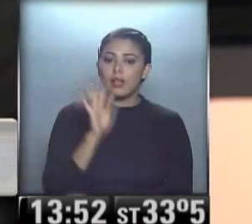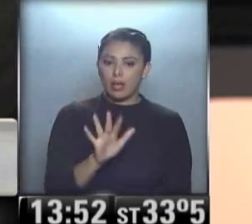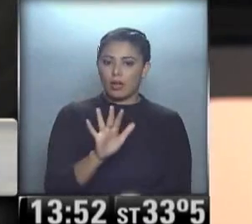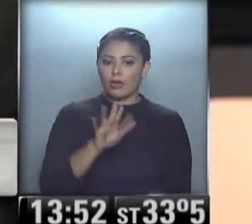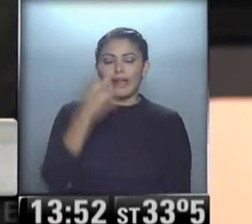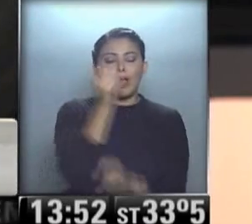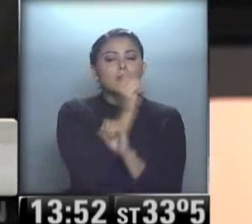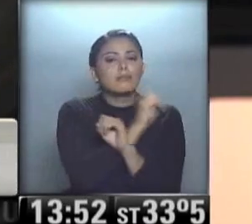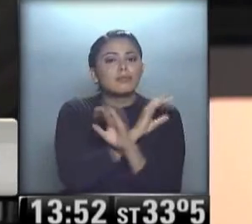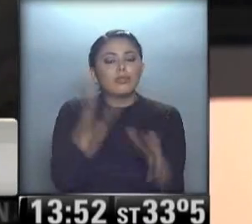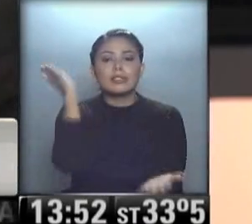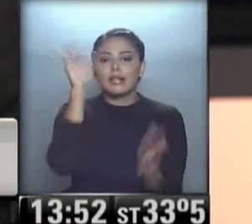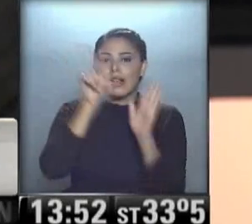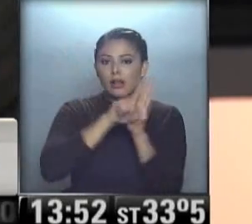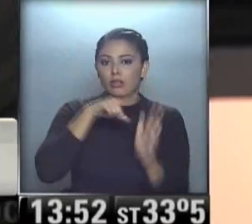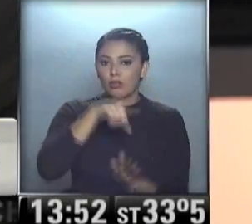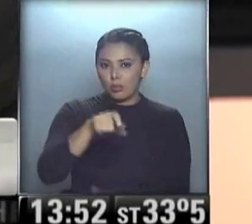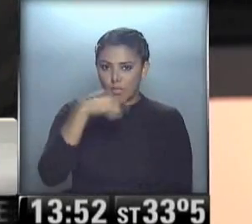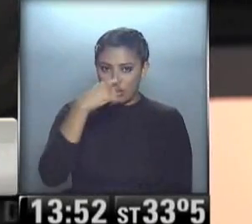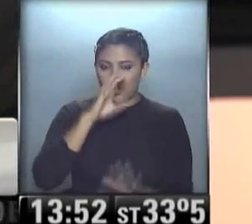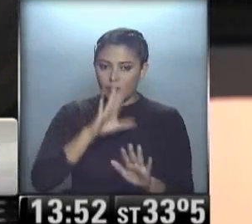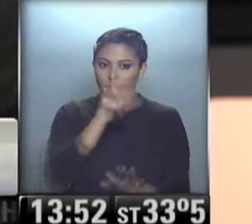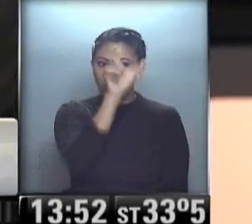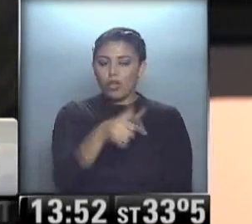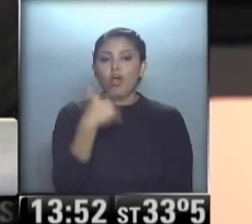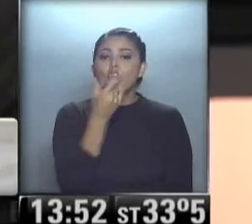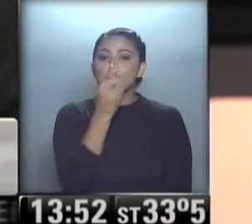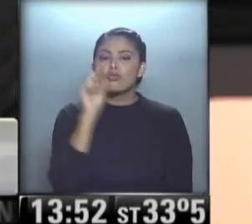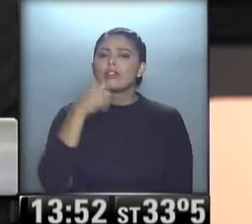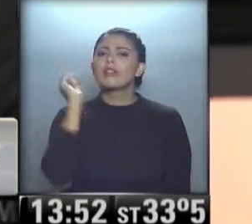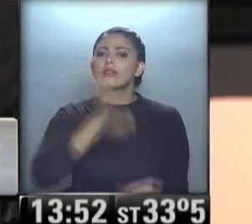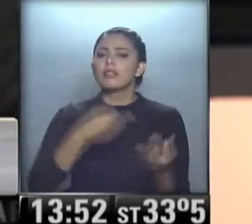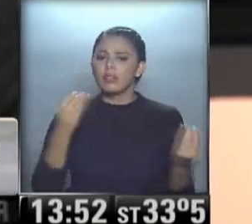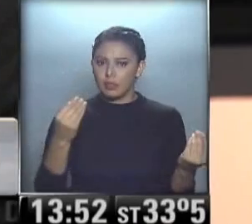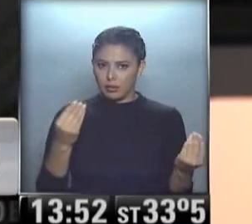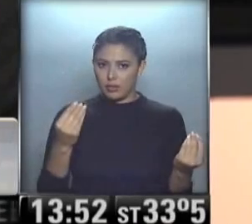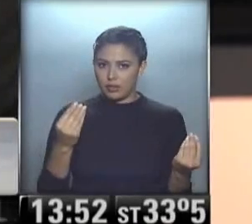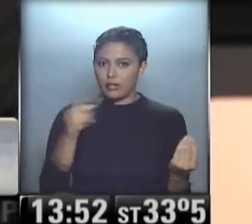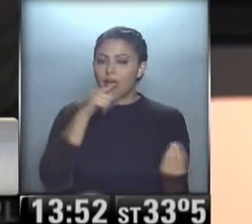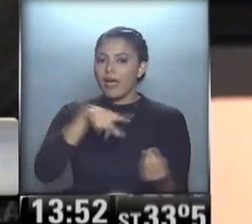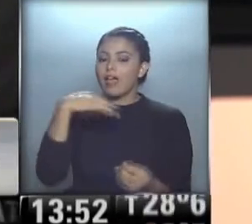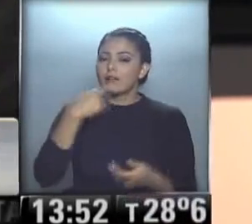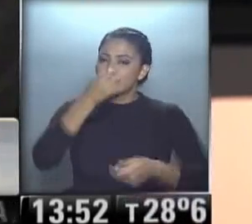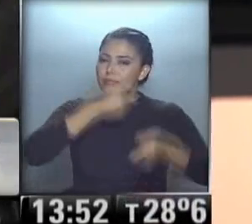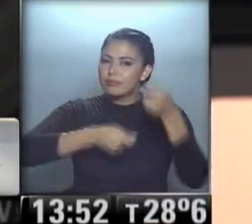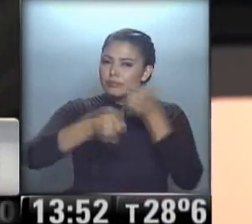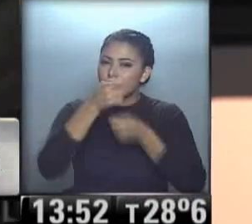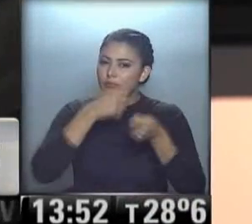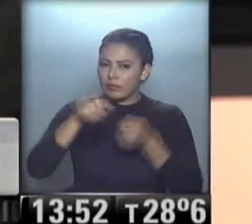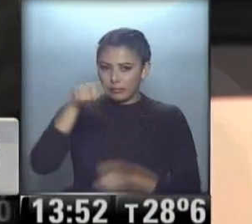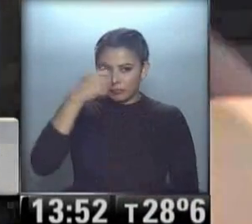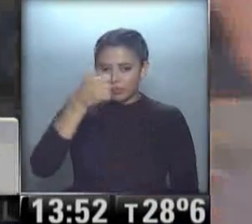las más pesadas de la ley de drogas a ver Juan Suri se lo está acusando en este momento de comercialización de estupefacientes